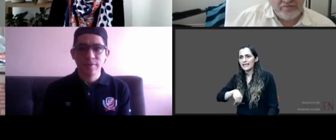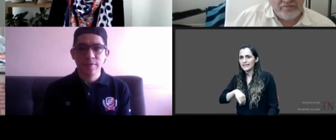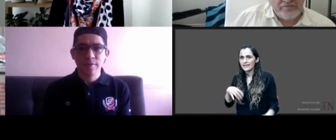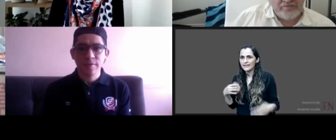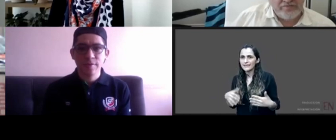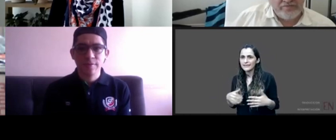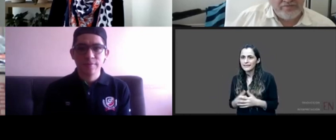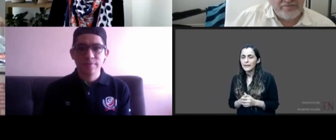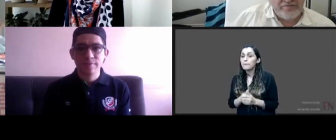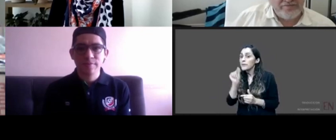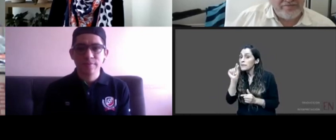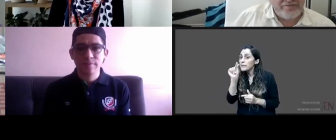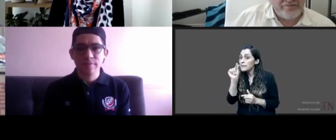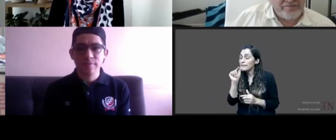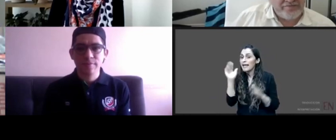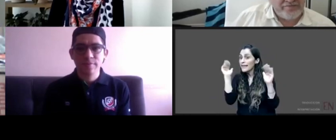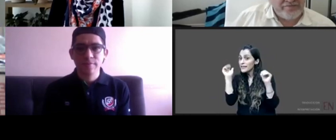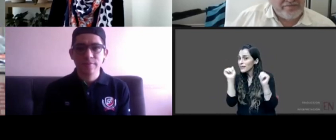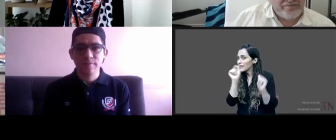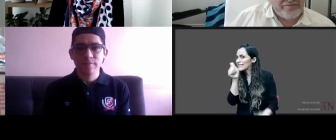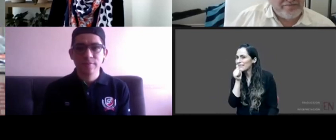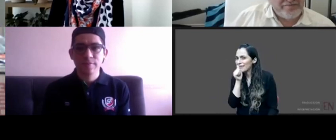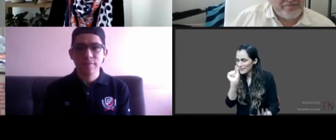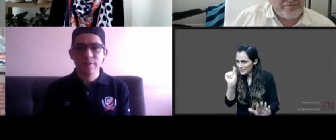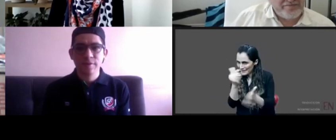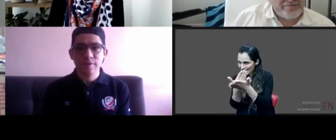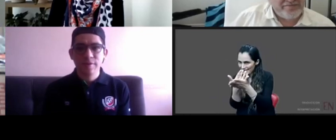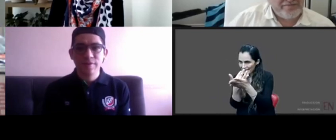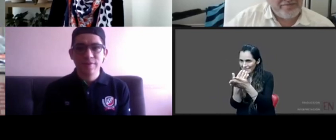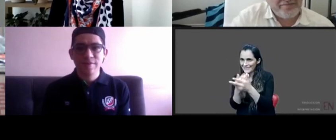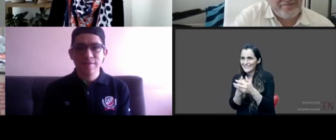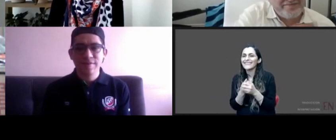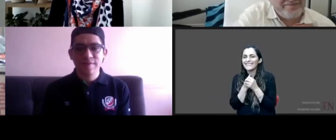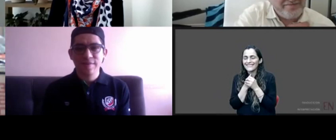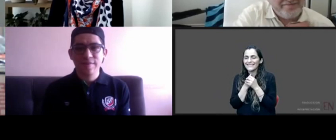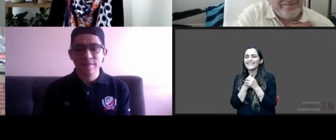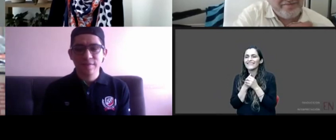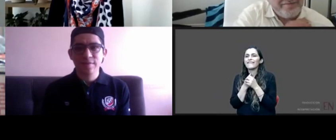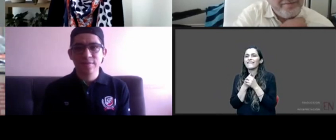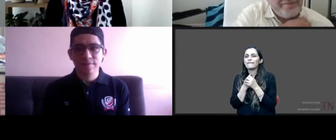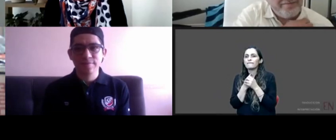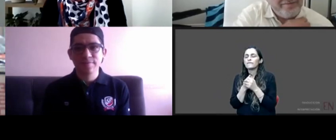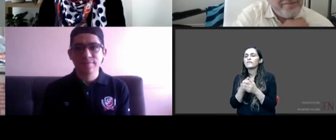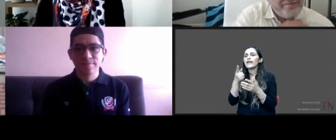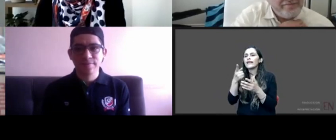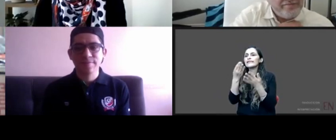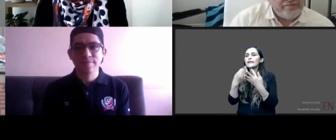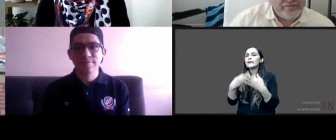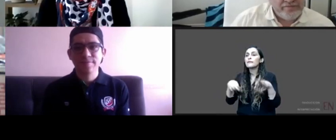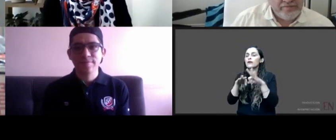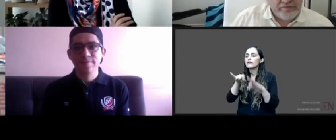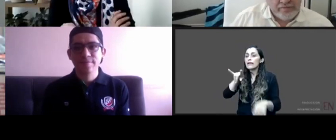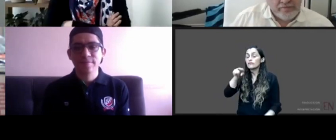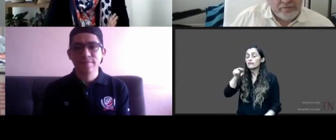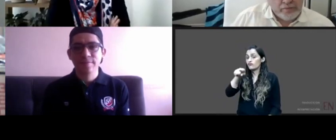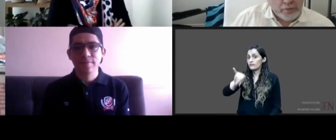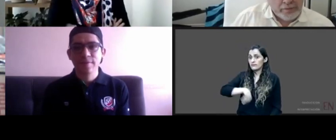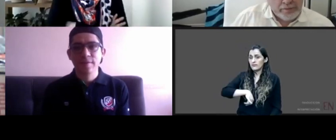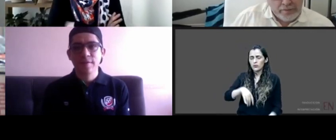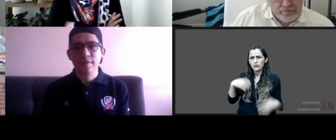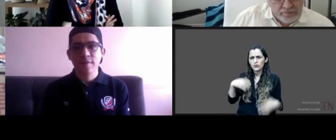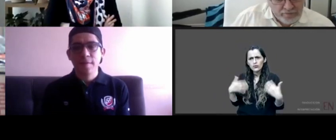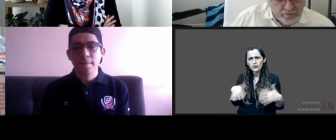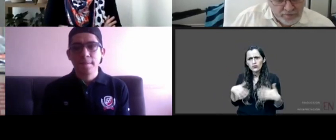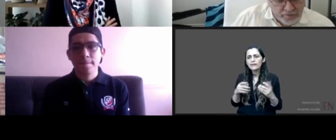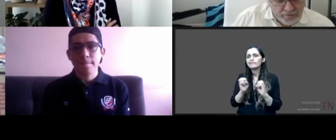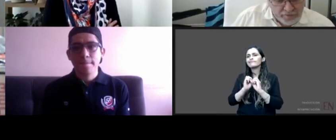Todavía no nos despedimos ahorita. Justo. Gracias. Digo que es muy interesante lo que nos dices, queda muy claro